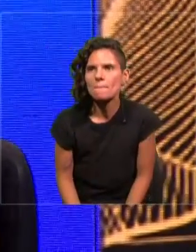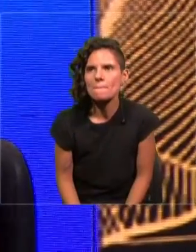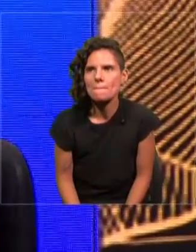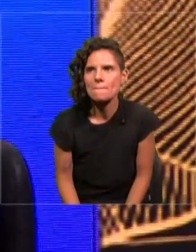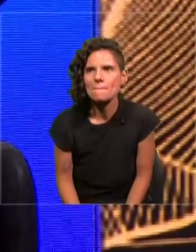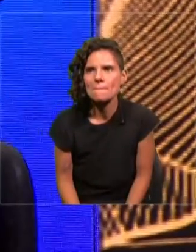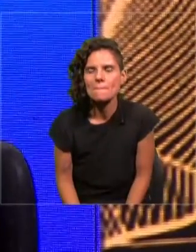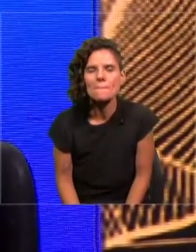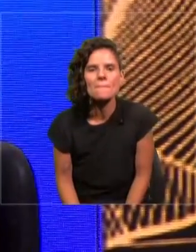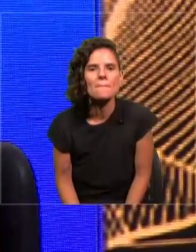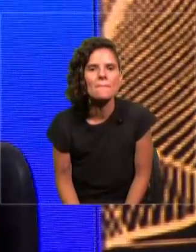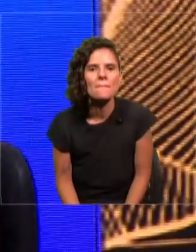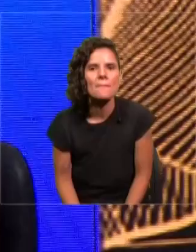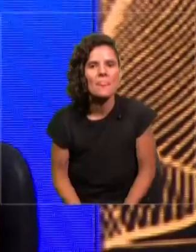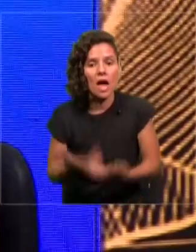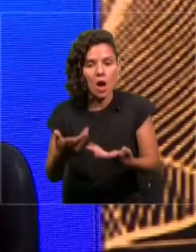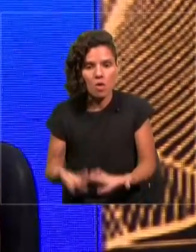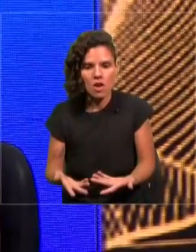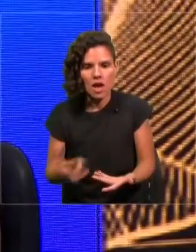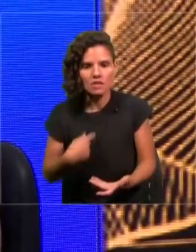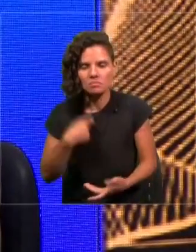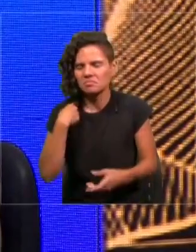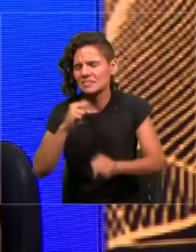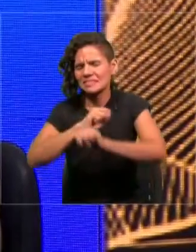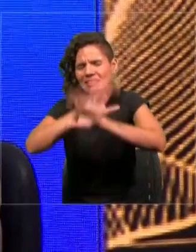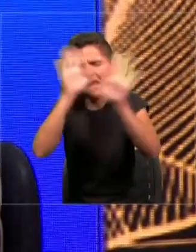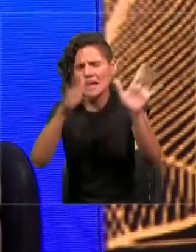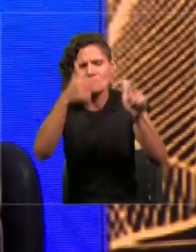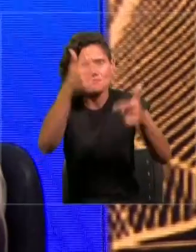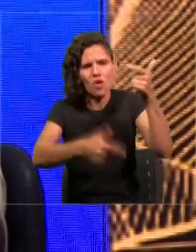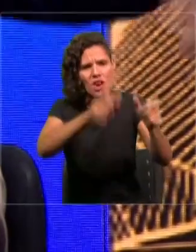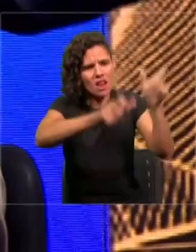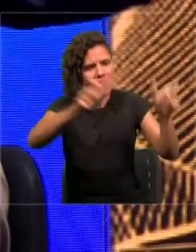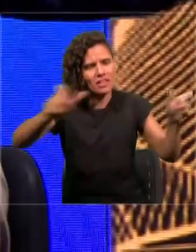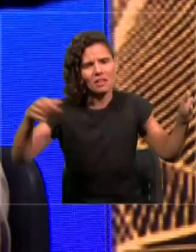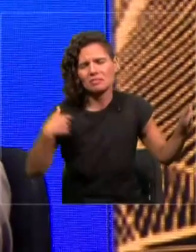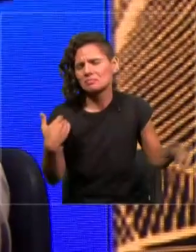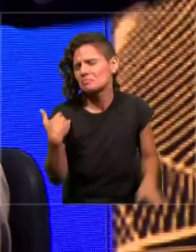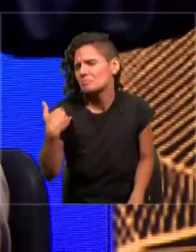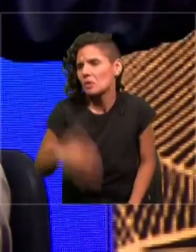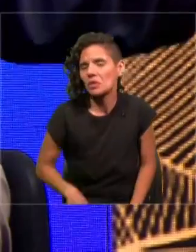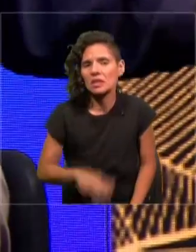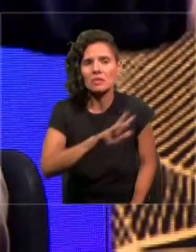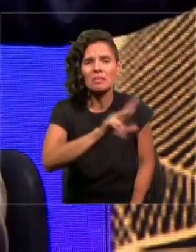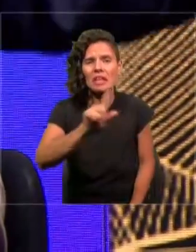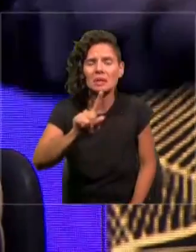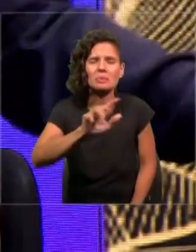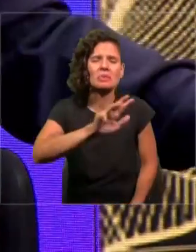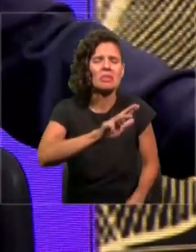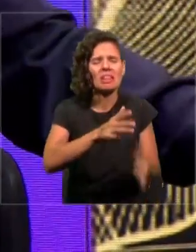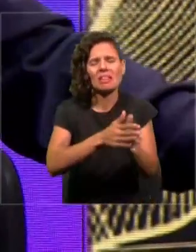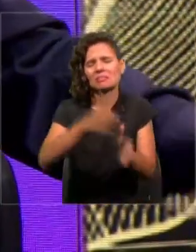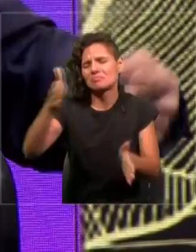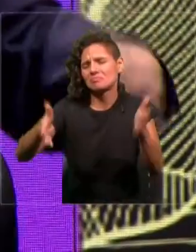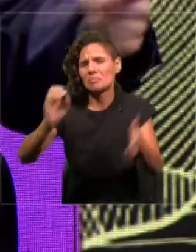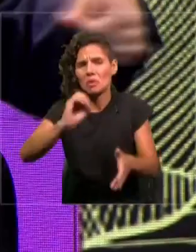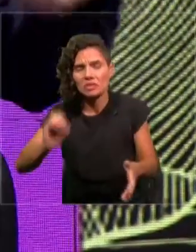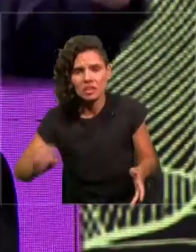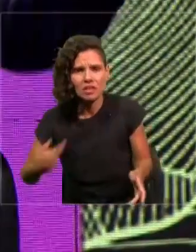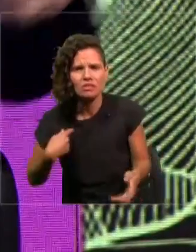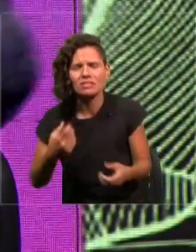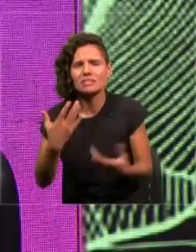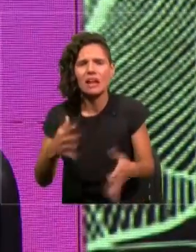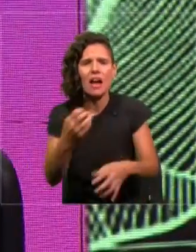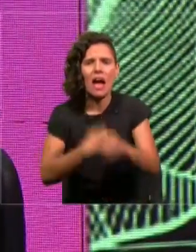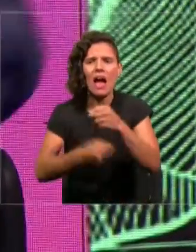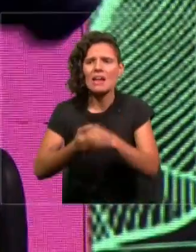Hasta el momento está clarito, no nos gustan los políticos, 91, 92, 95% de los chilenos, hace 20 años que están votando